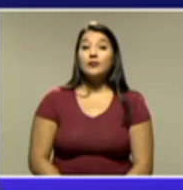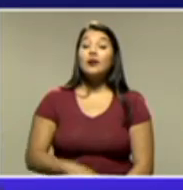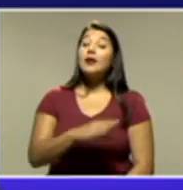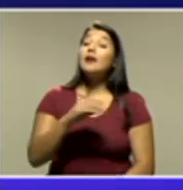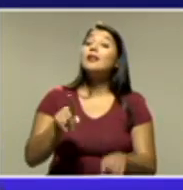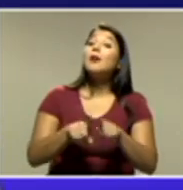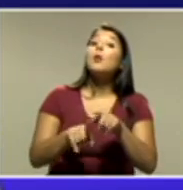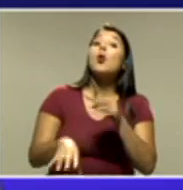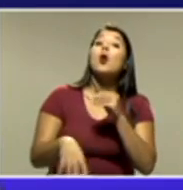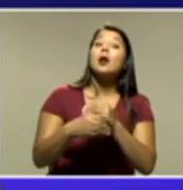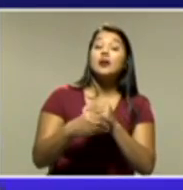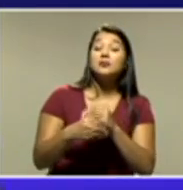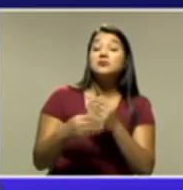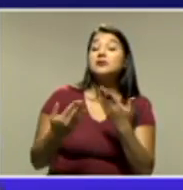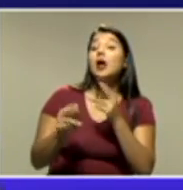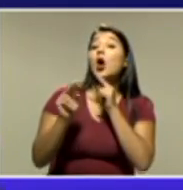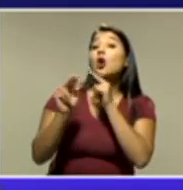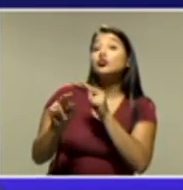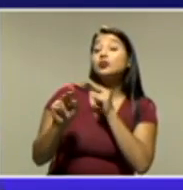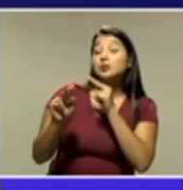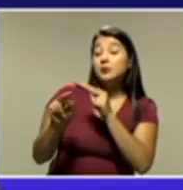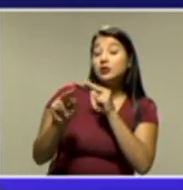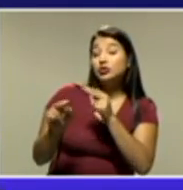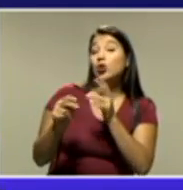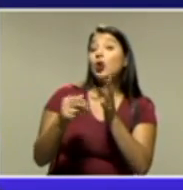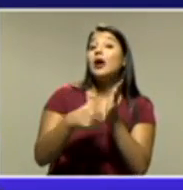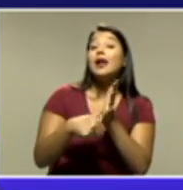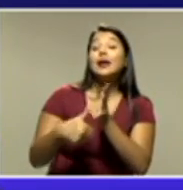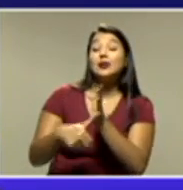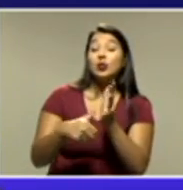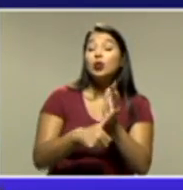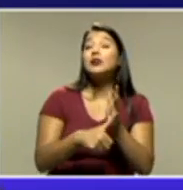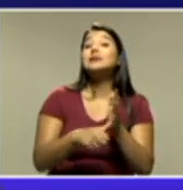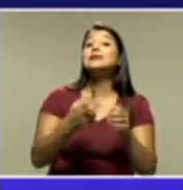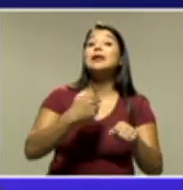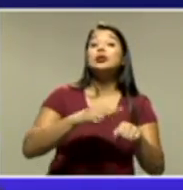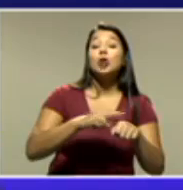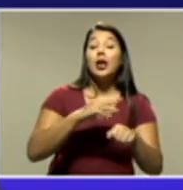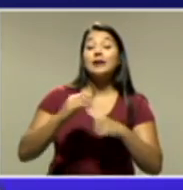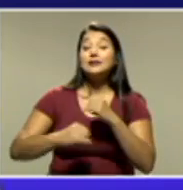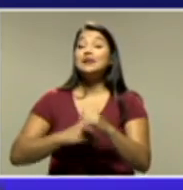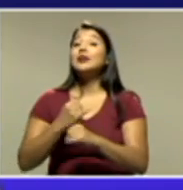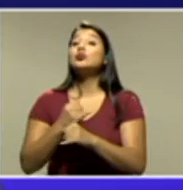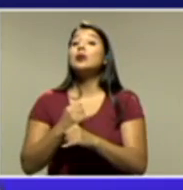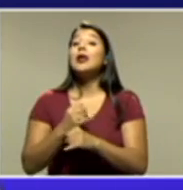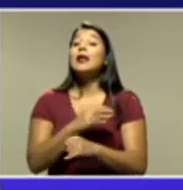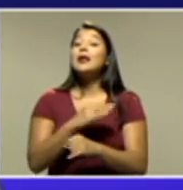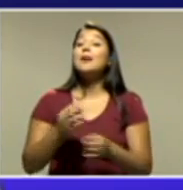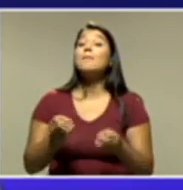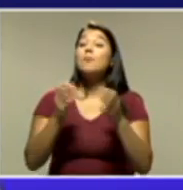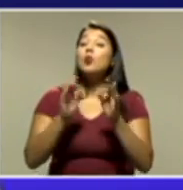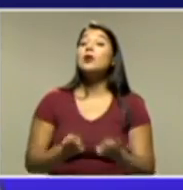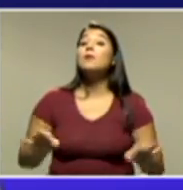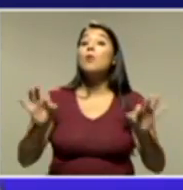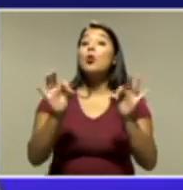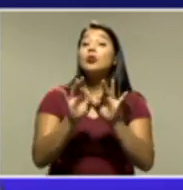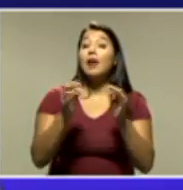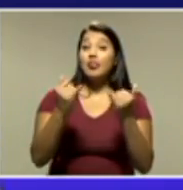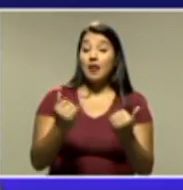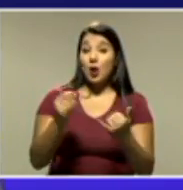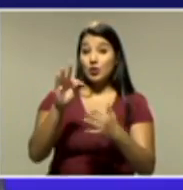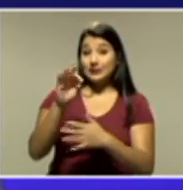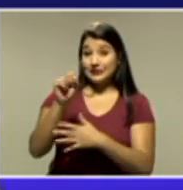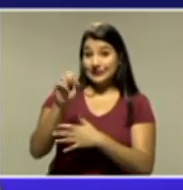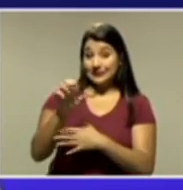Agregamos la presencia de observadores electorales nacionales e internacionales y, muy importante, el tribunal está acreditando a